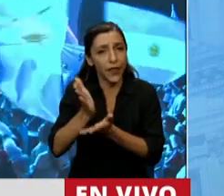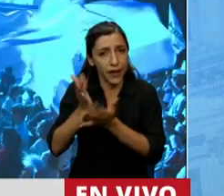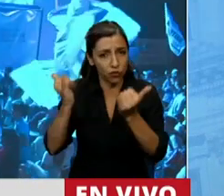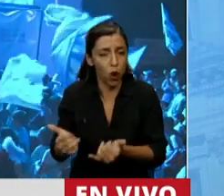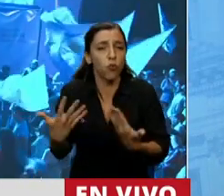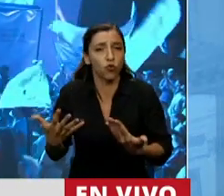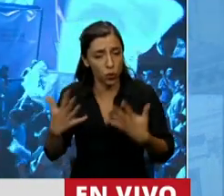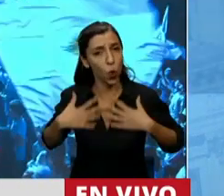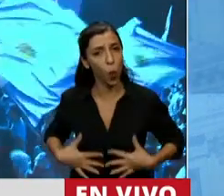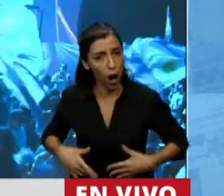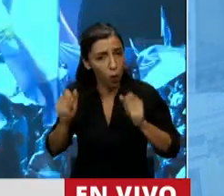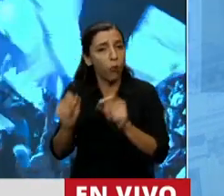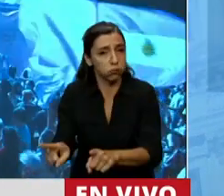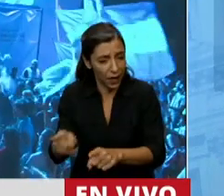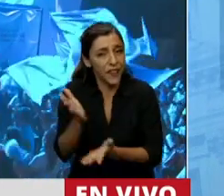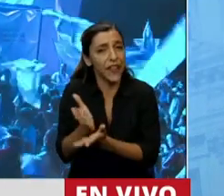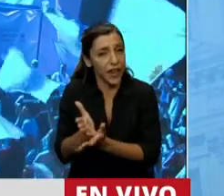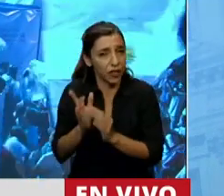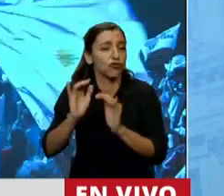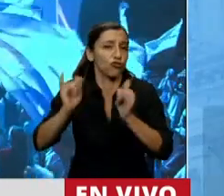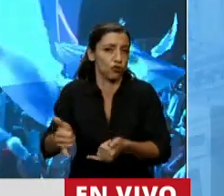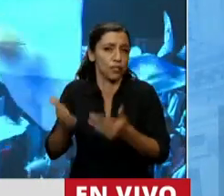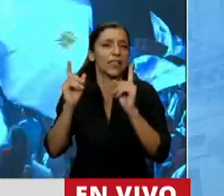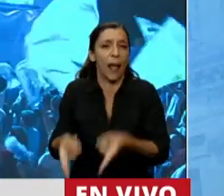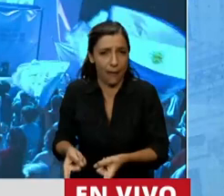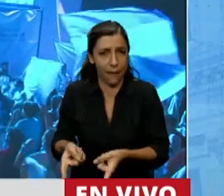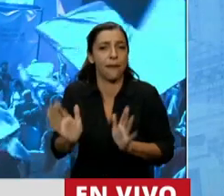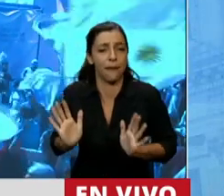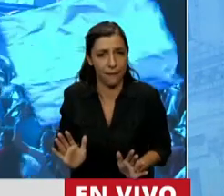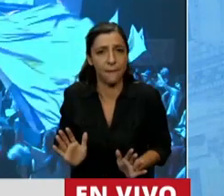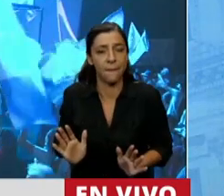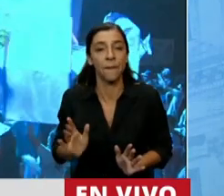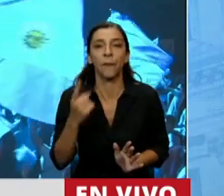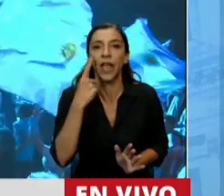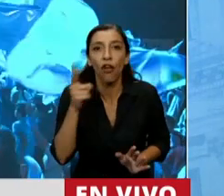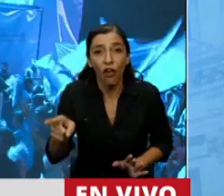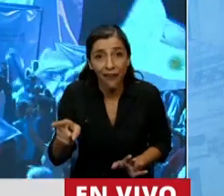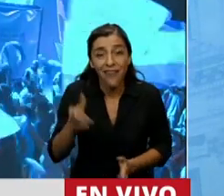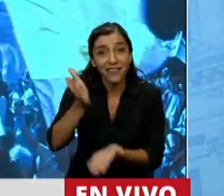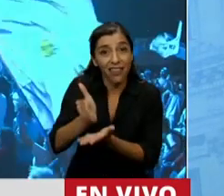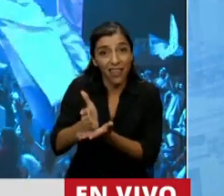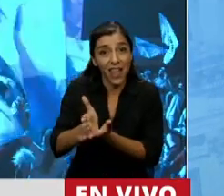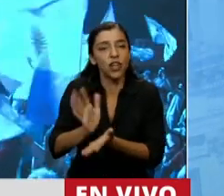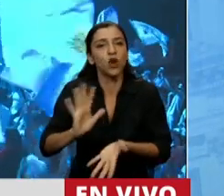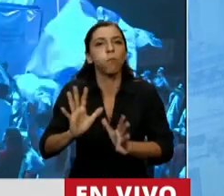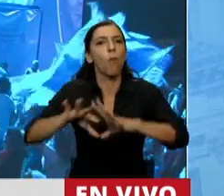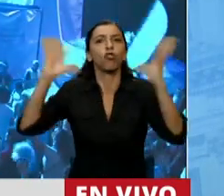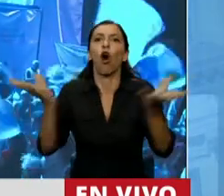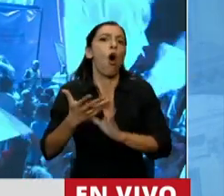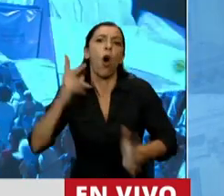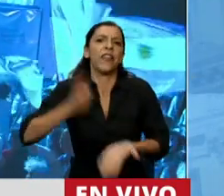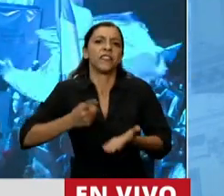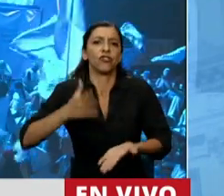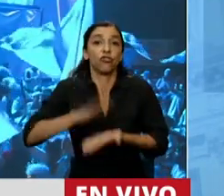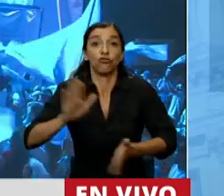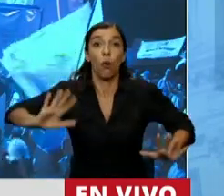ella desee, el mismo no resulta de carácter absoluto, como ningún derecho en nuestro sistema lo es, el cual